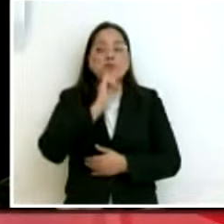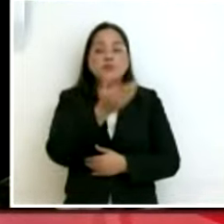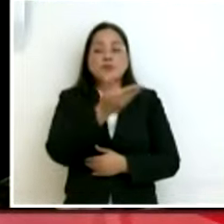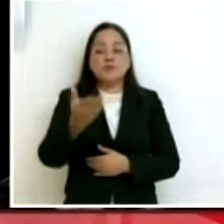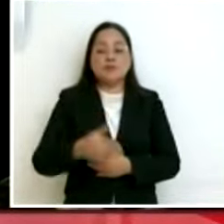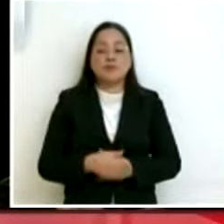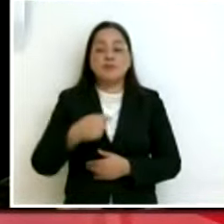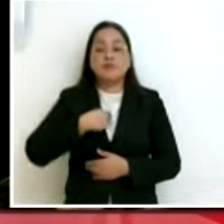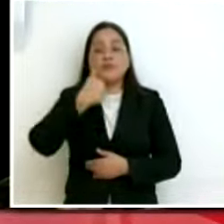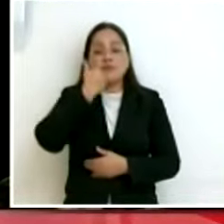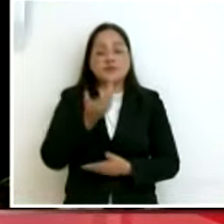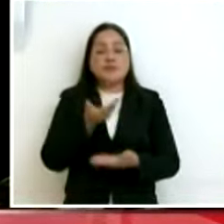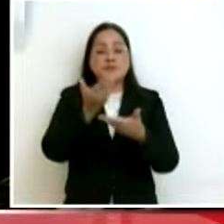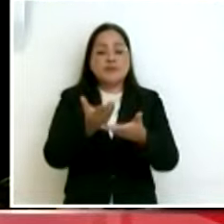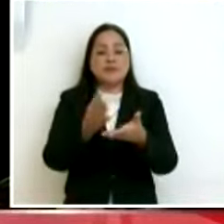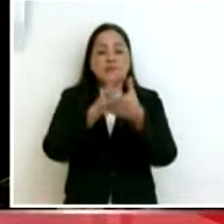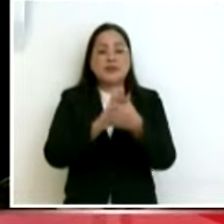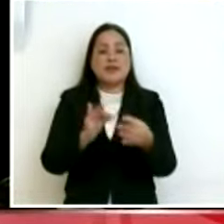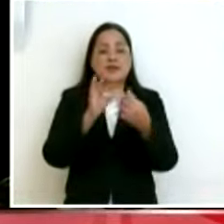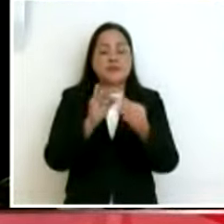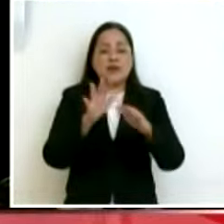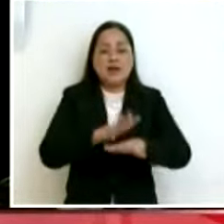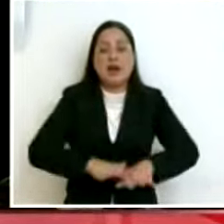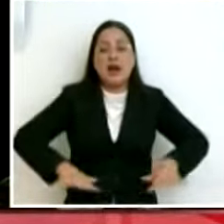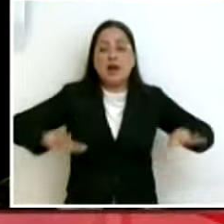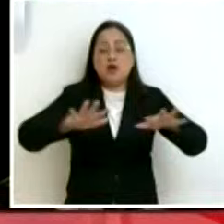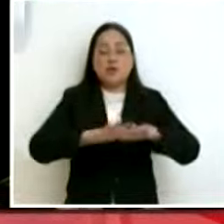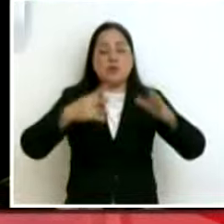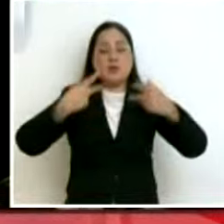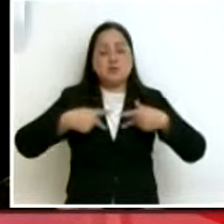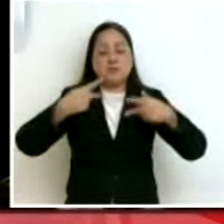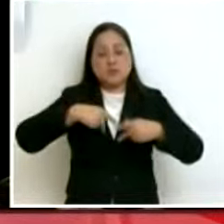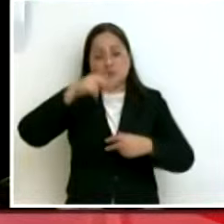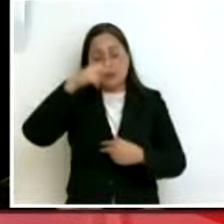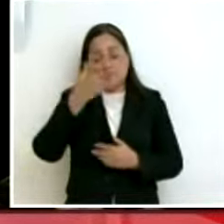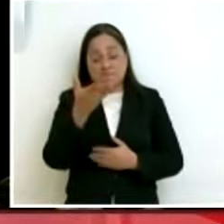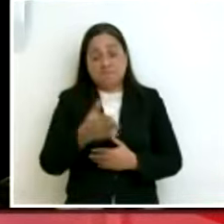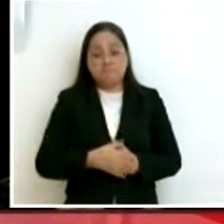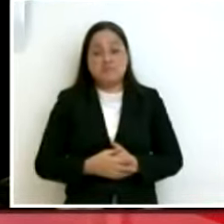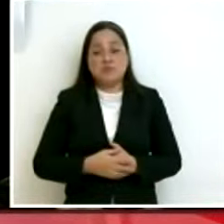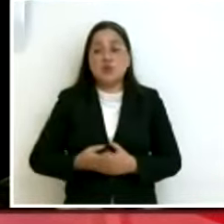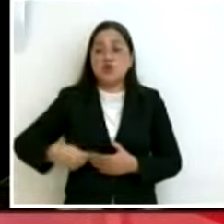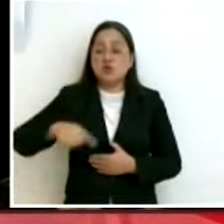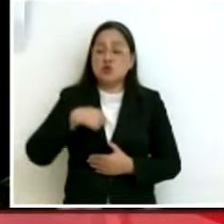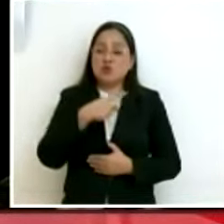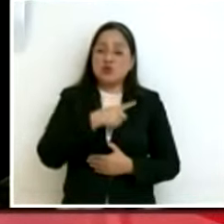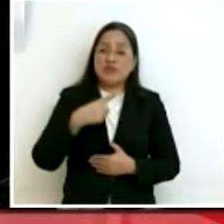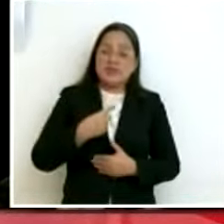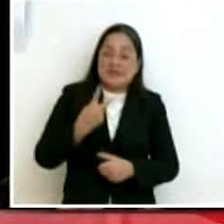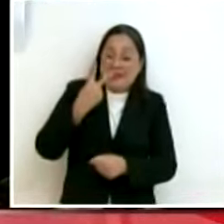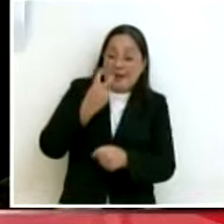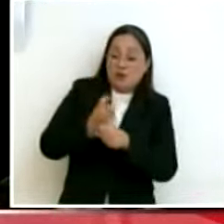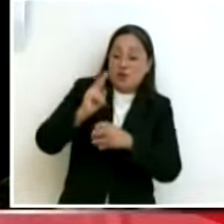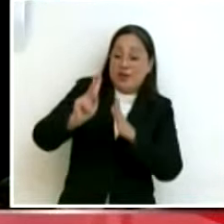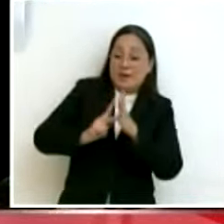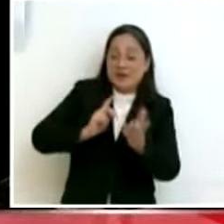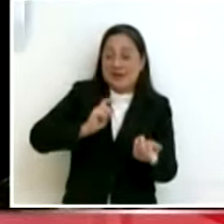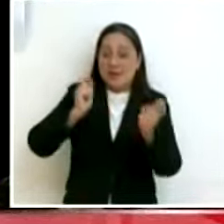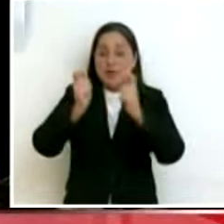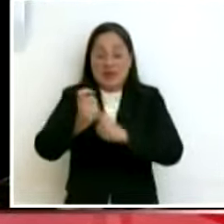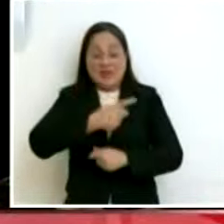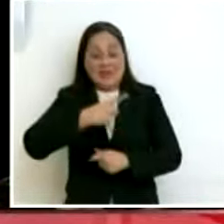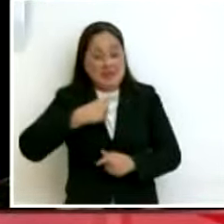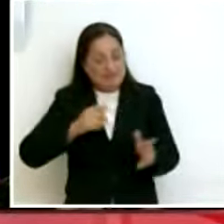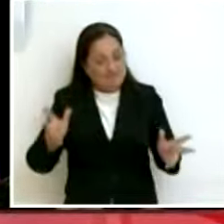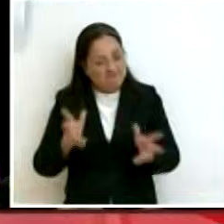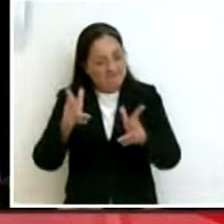decirles a todas y a todos ustedes que nosotros debemos seguir construyendo el segundo piso de la Cuarta Transformación